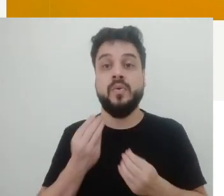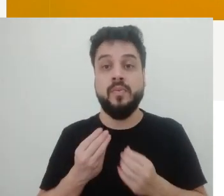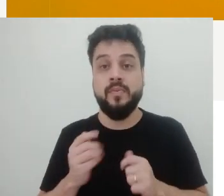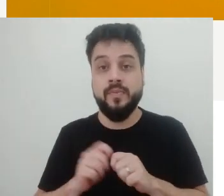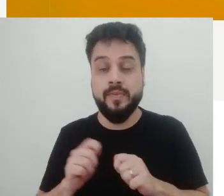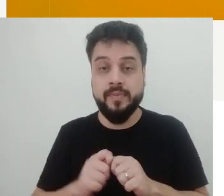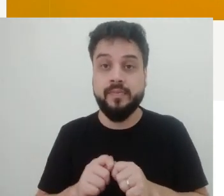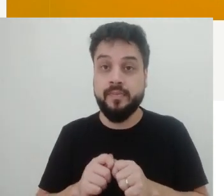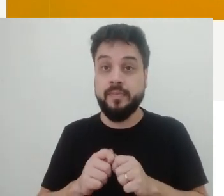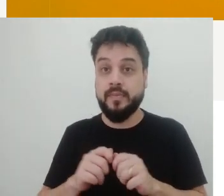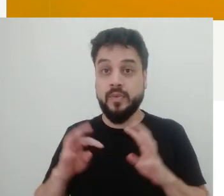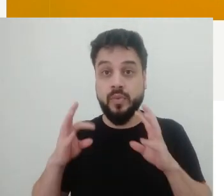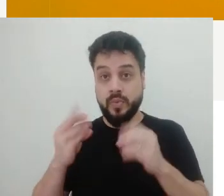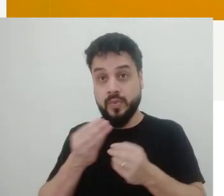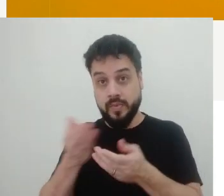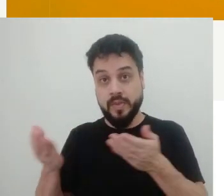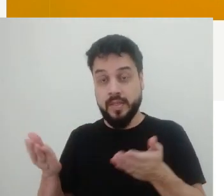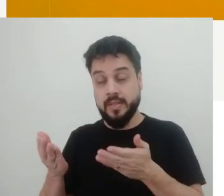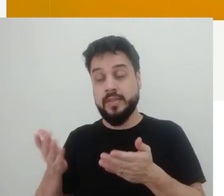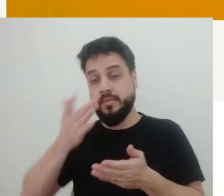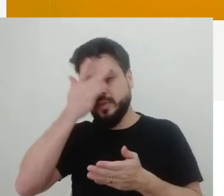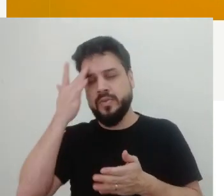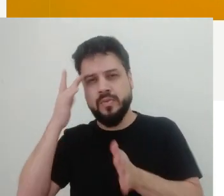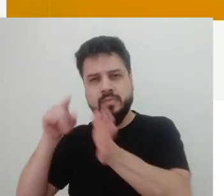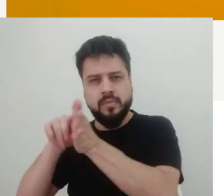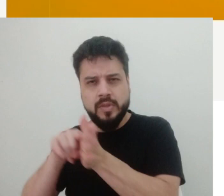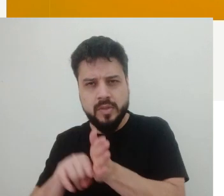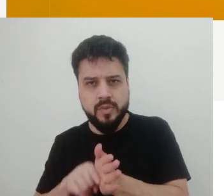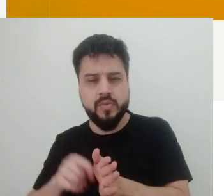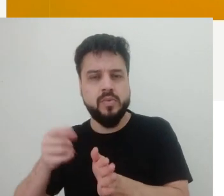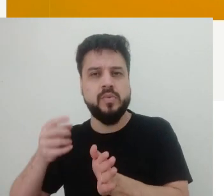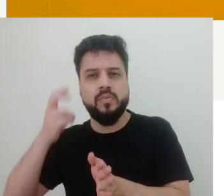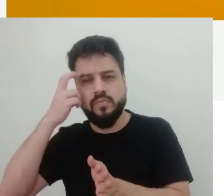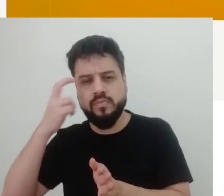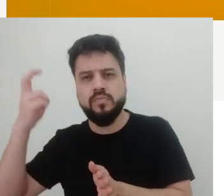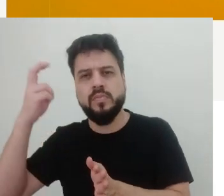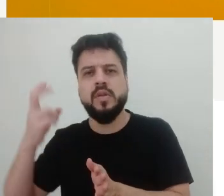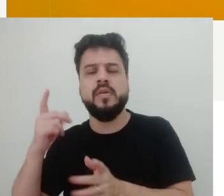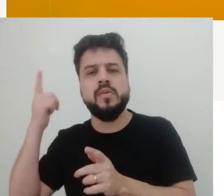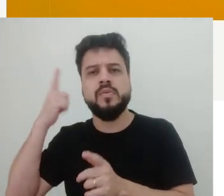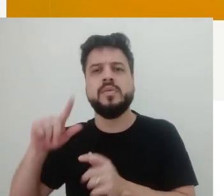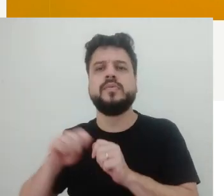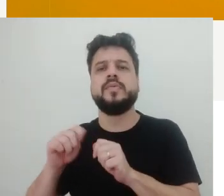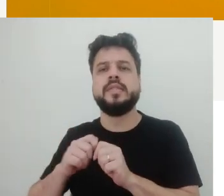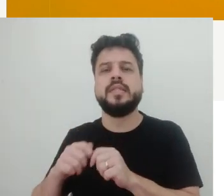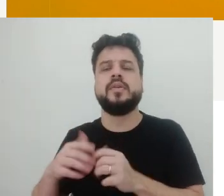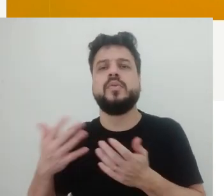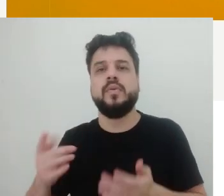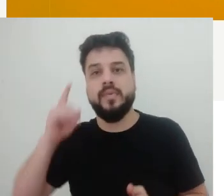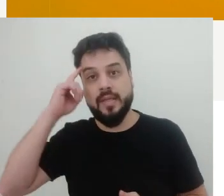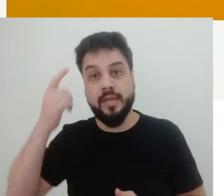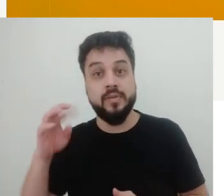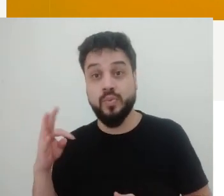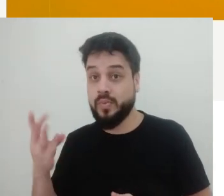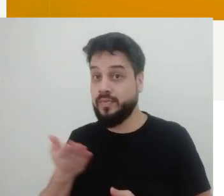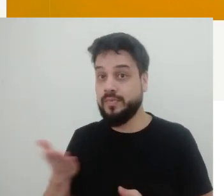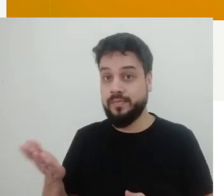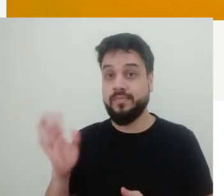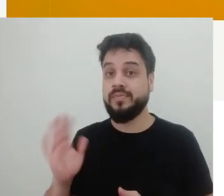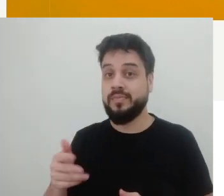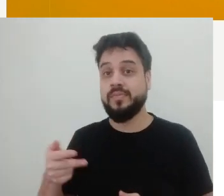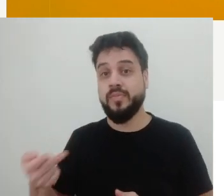de la filosofía, que era su disciplina de formación, o era su trabajo. Eran profesores de filosofía que